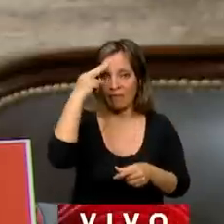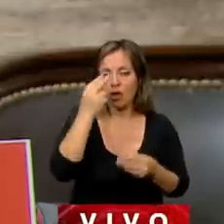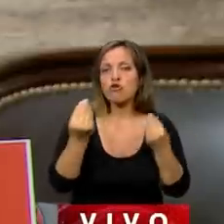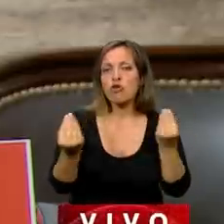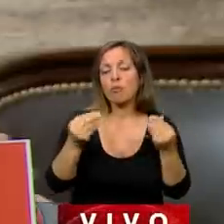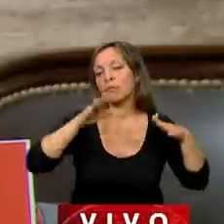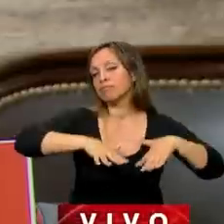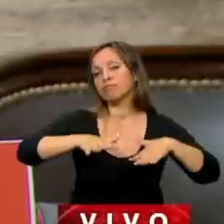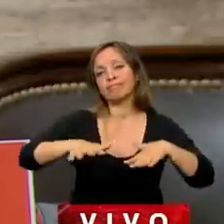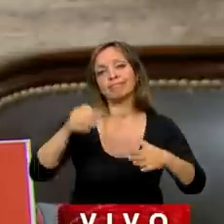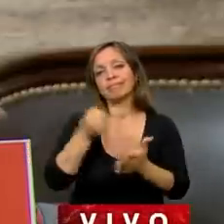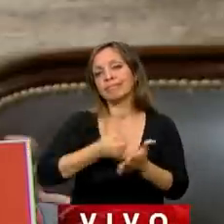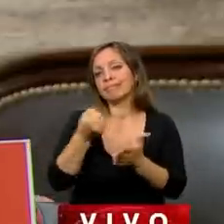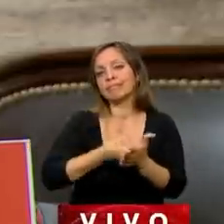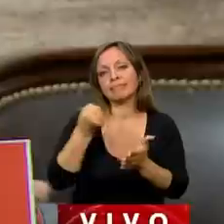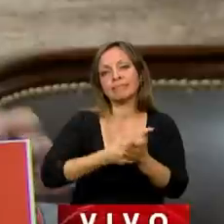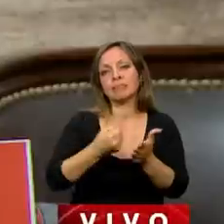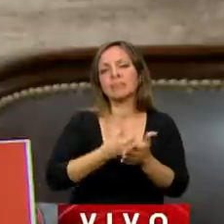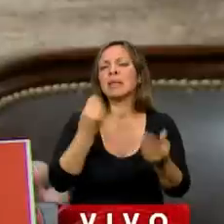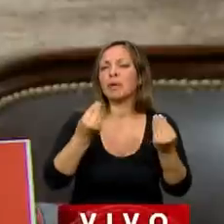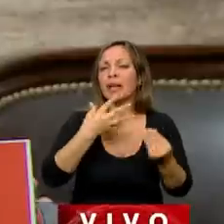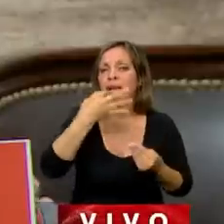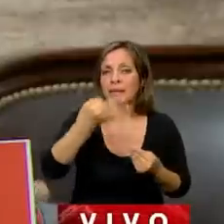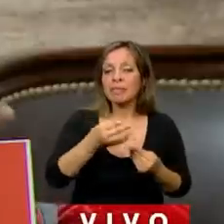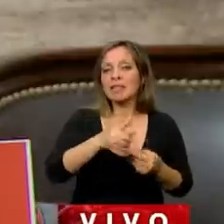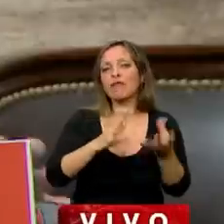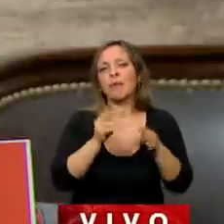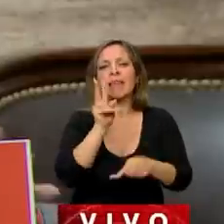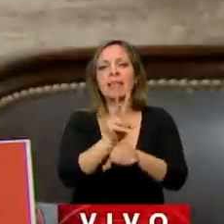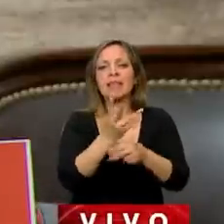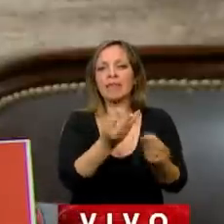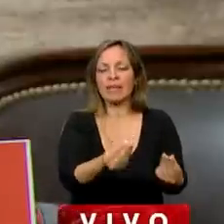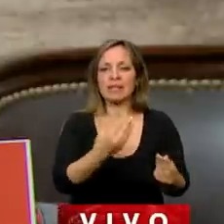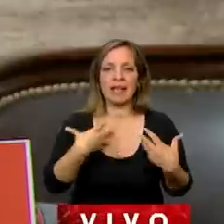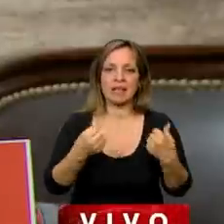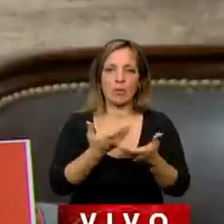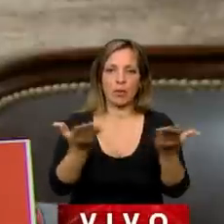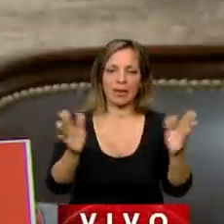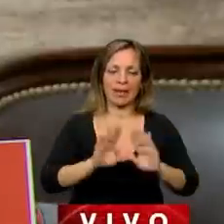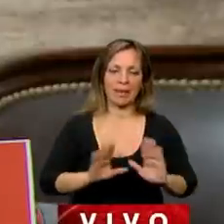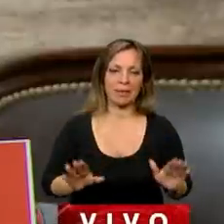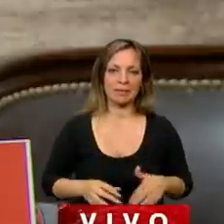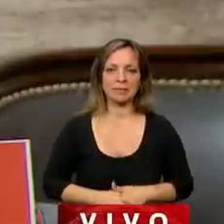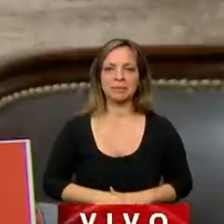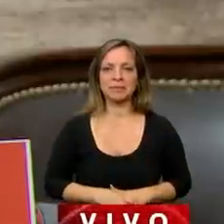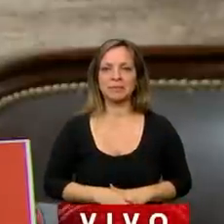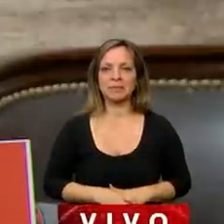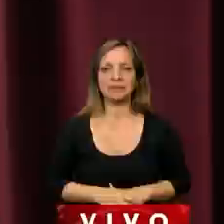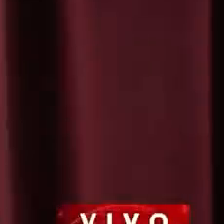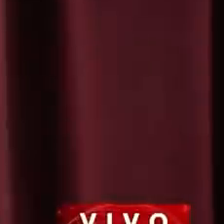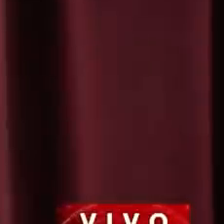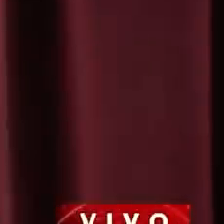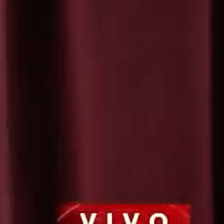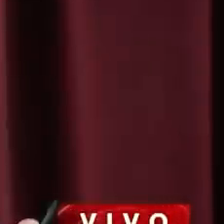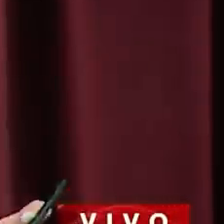la movilización y la lucha, porque en el fondo es la defensa de la salud pública. Nada más, señora Presidenta.